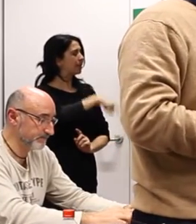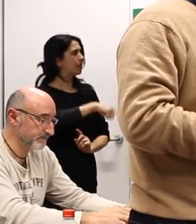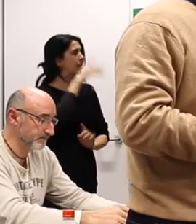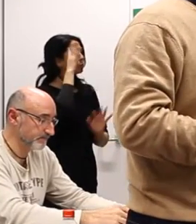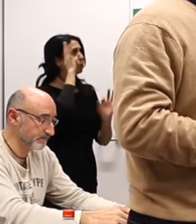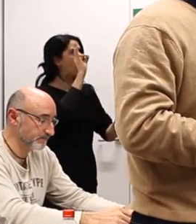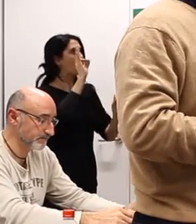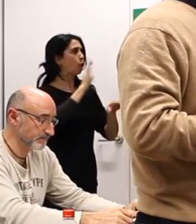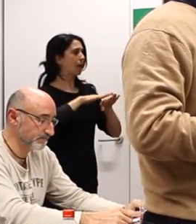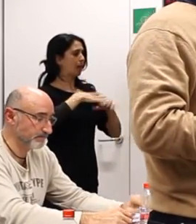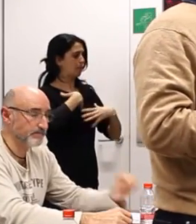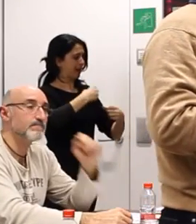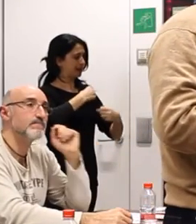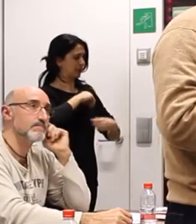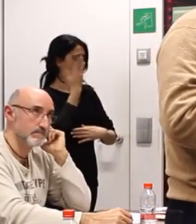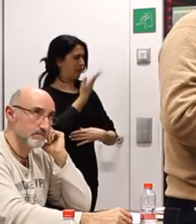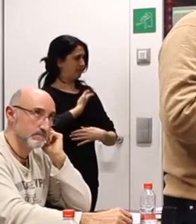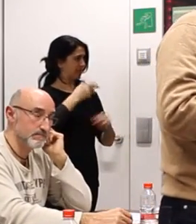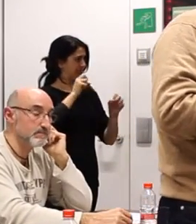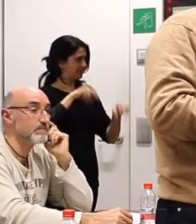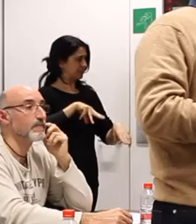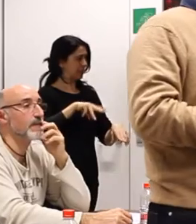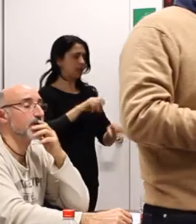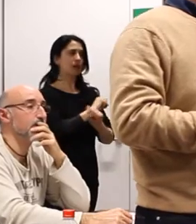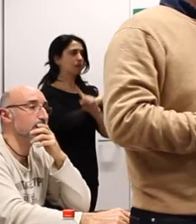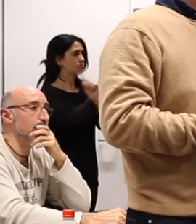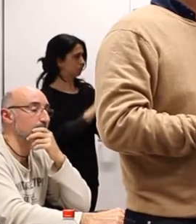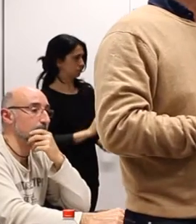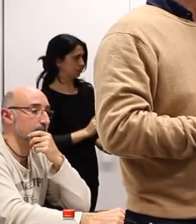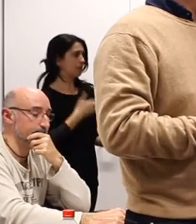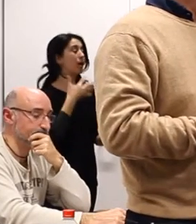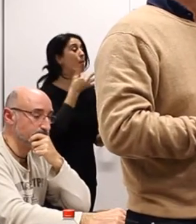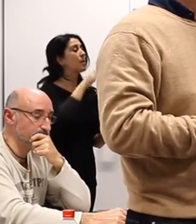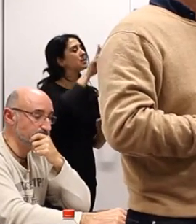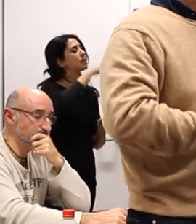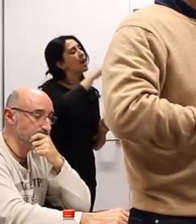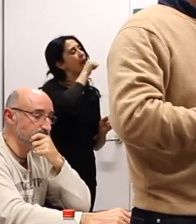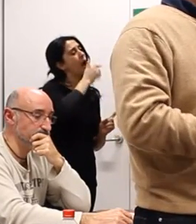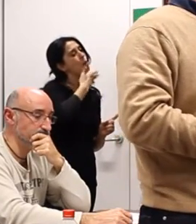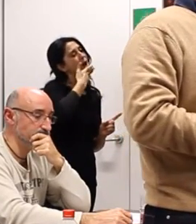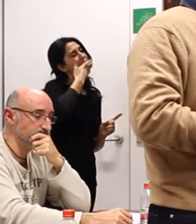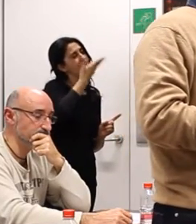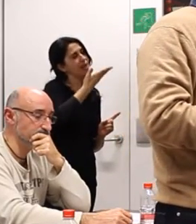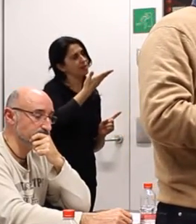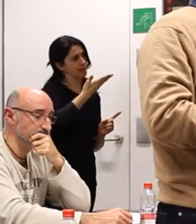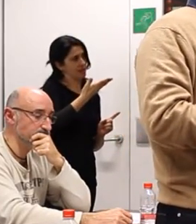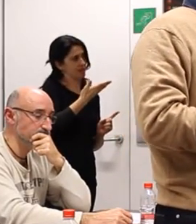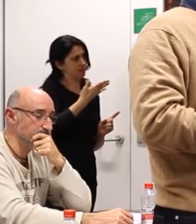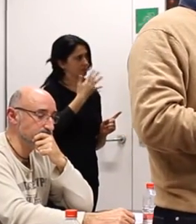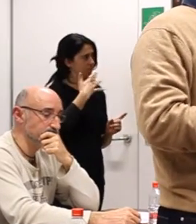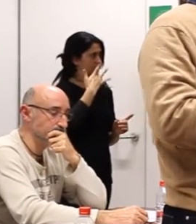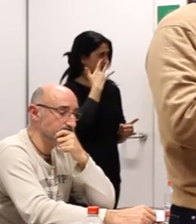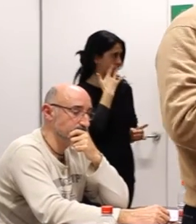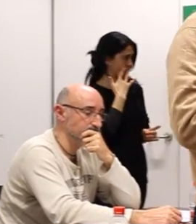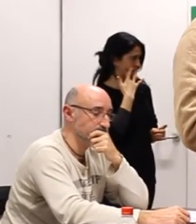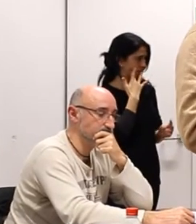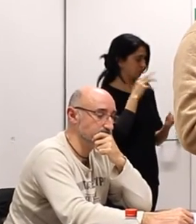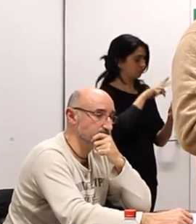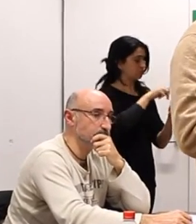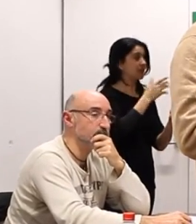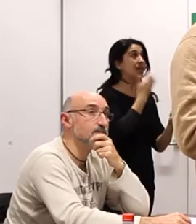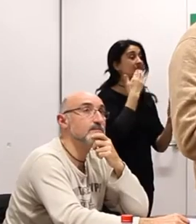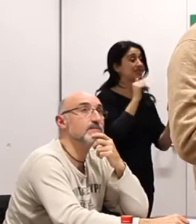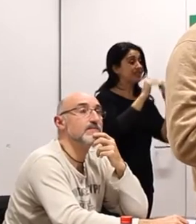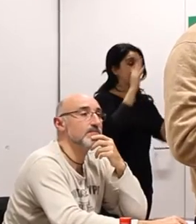la salud y además de disfrutar de agua caliente sanitaria. Aquellos hogares en los que se carece de una u